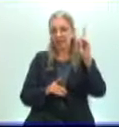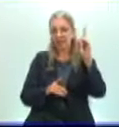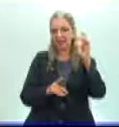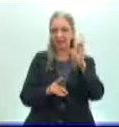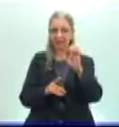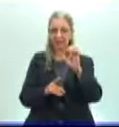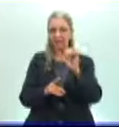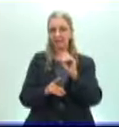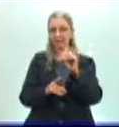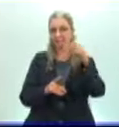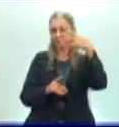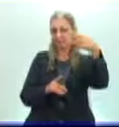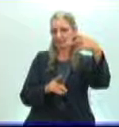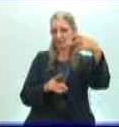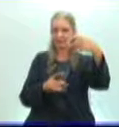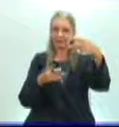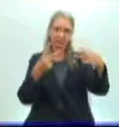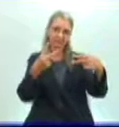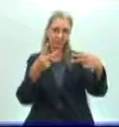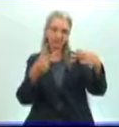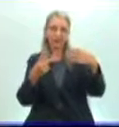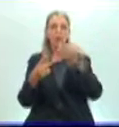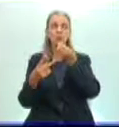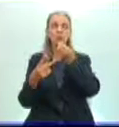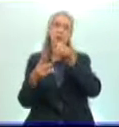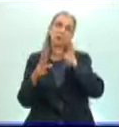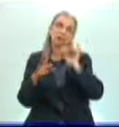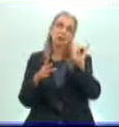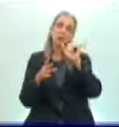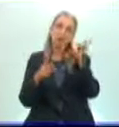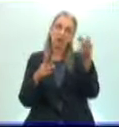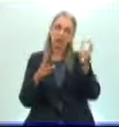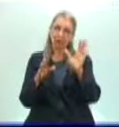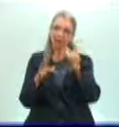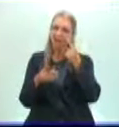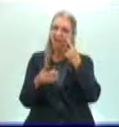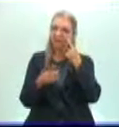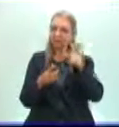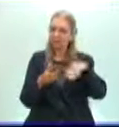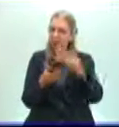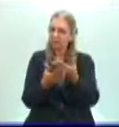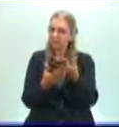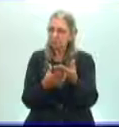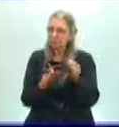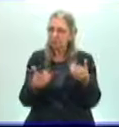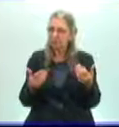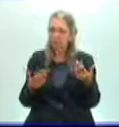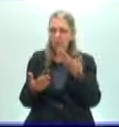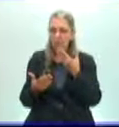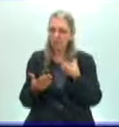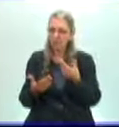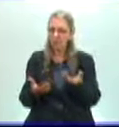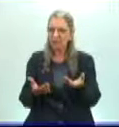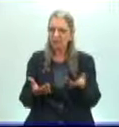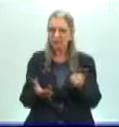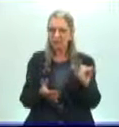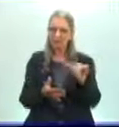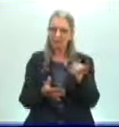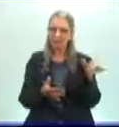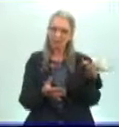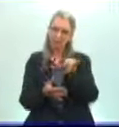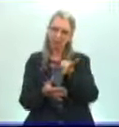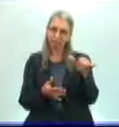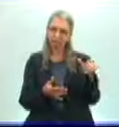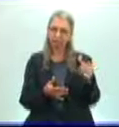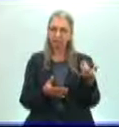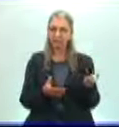BCD, este ángulo puede que sea igual a este como les estoy marcando. Vamos a ver cómo demostramos esta igualdad. Y vamos a explotar los